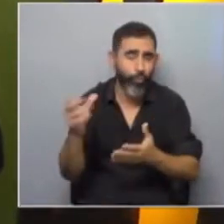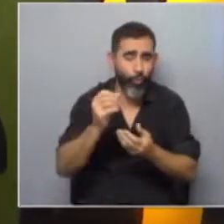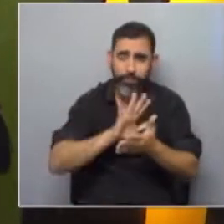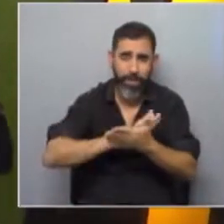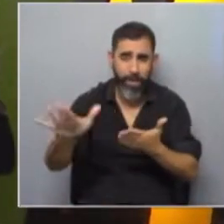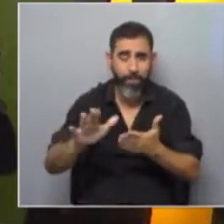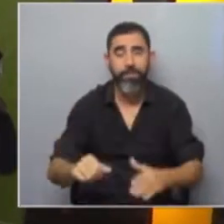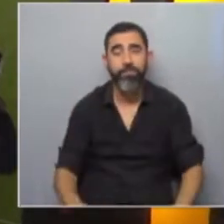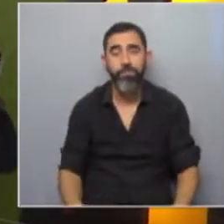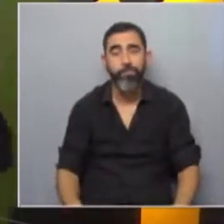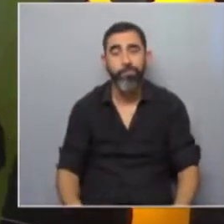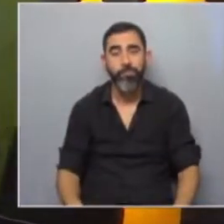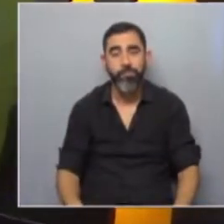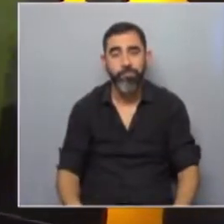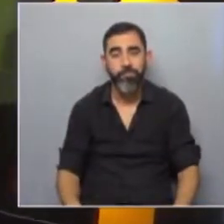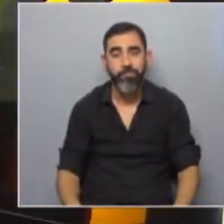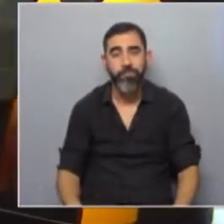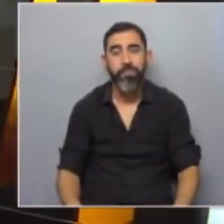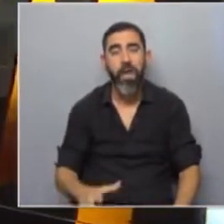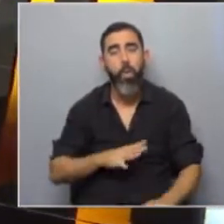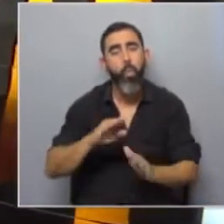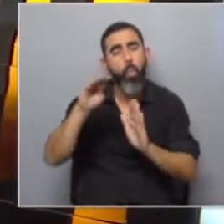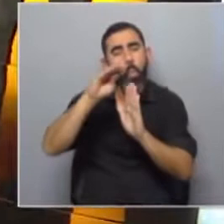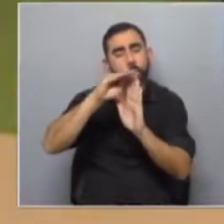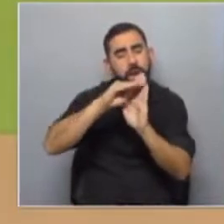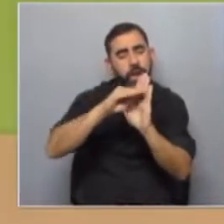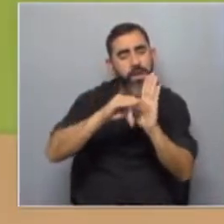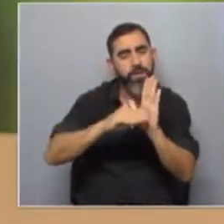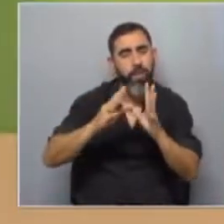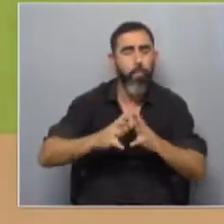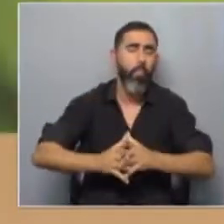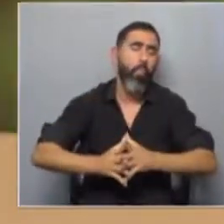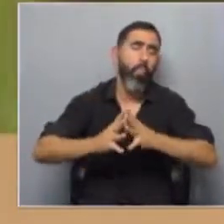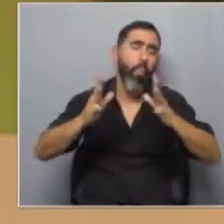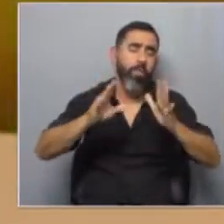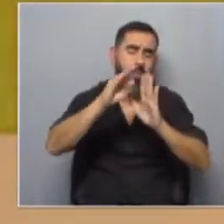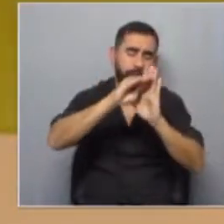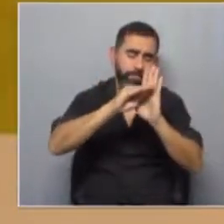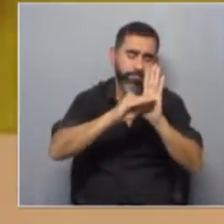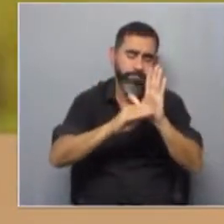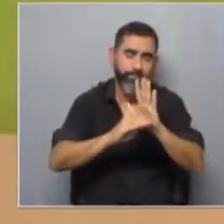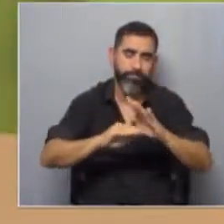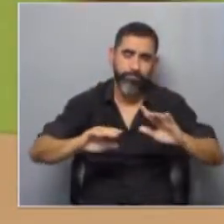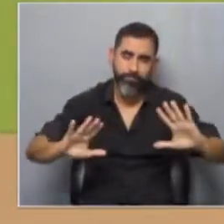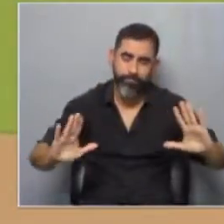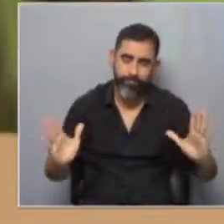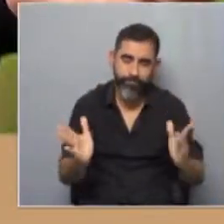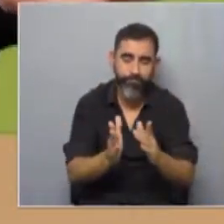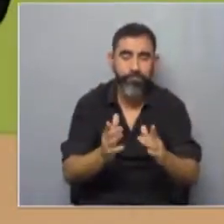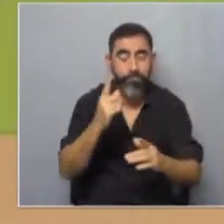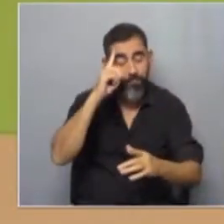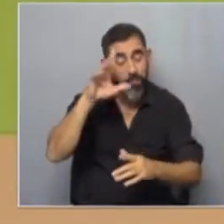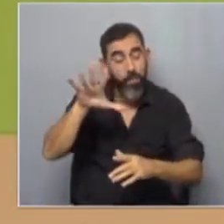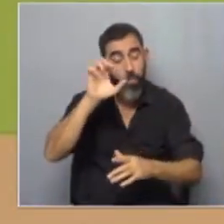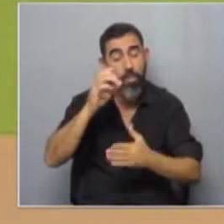campos, mojándose en las lagunas, en los bañados, y porque están de vuelta buscando que las especies que se les escaparon la primera vez,